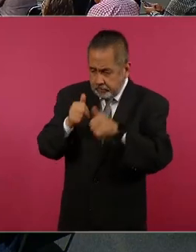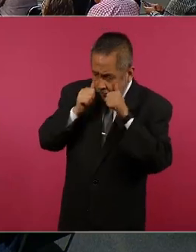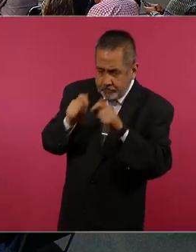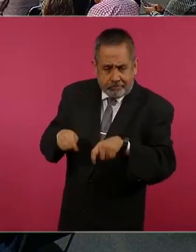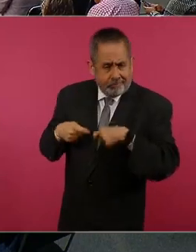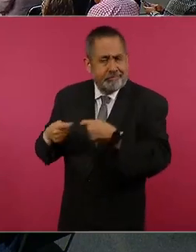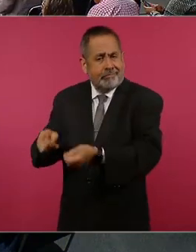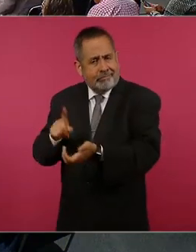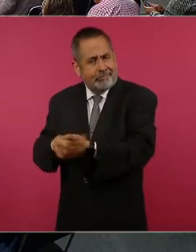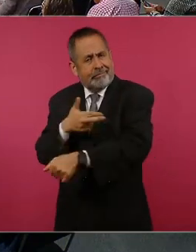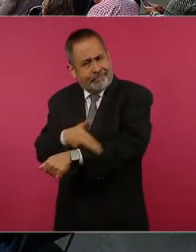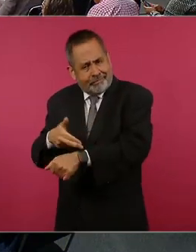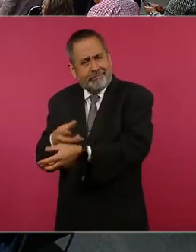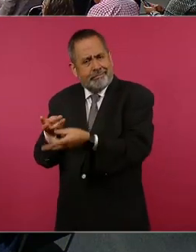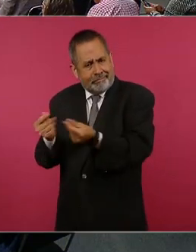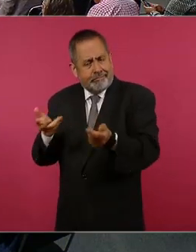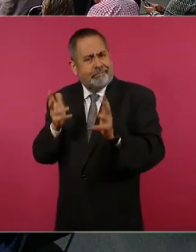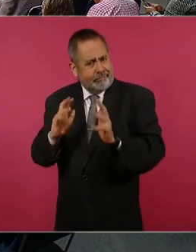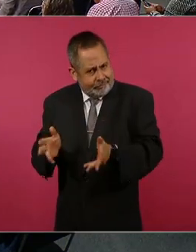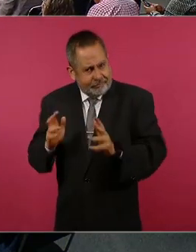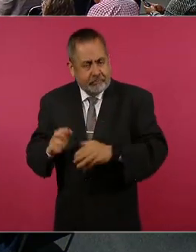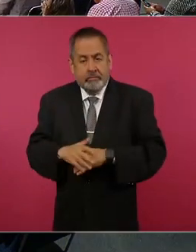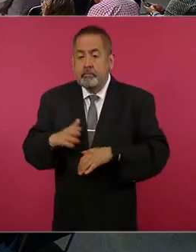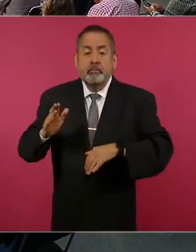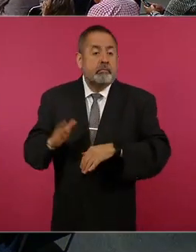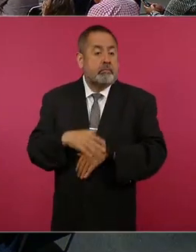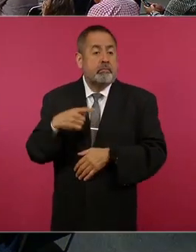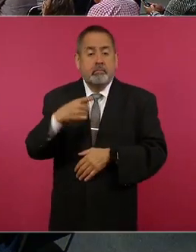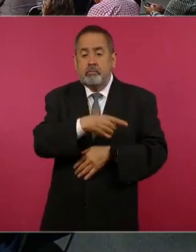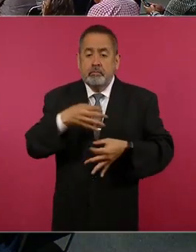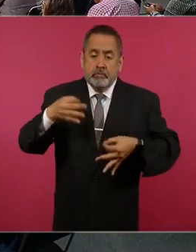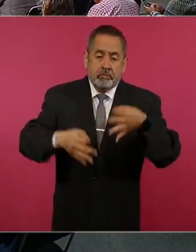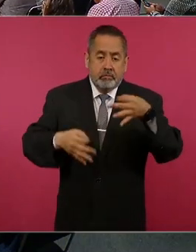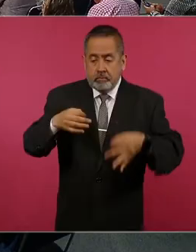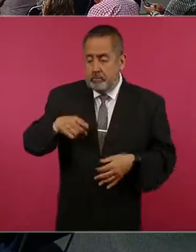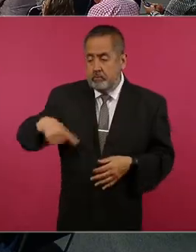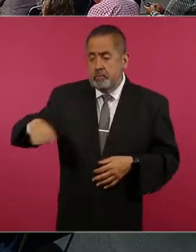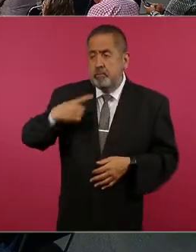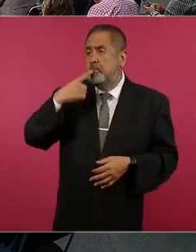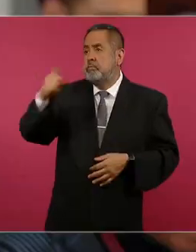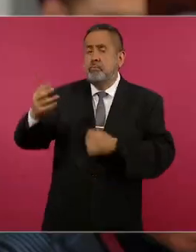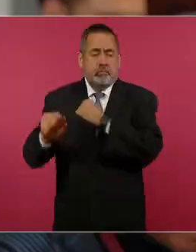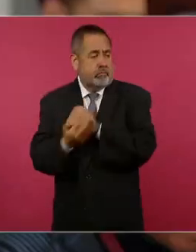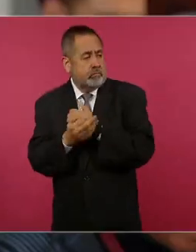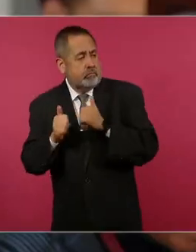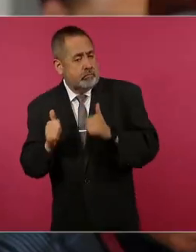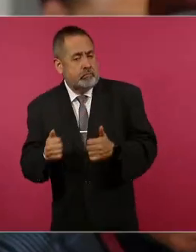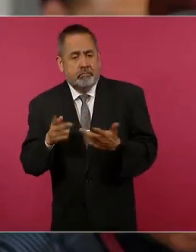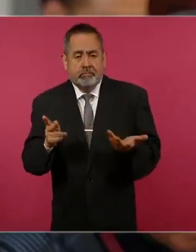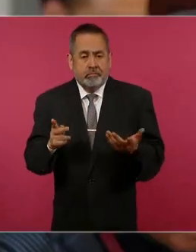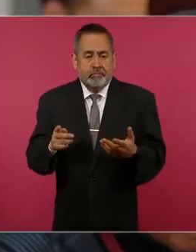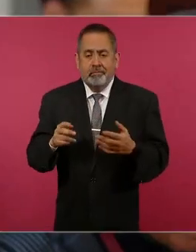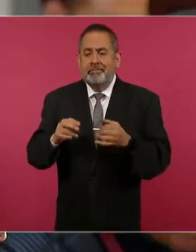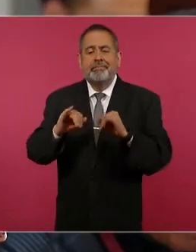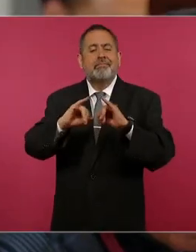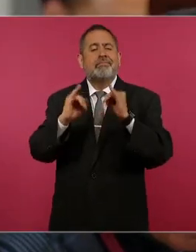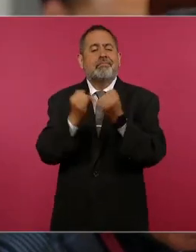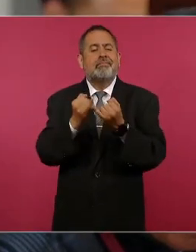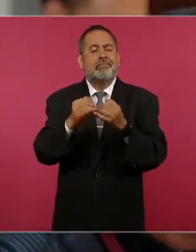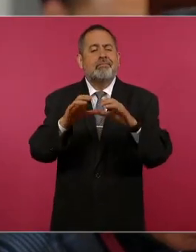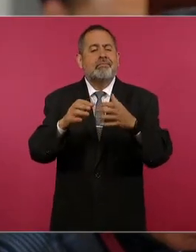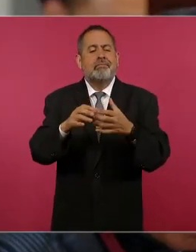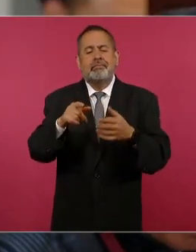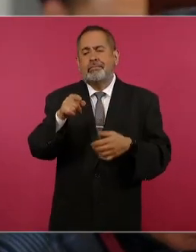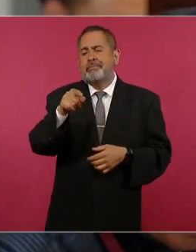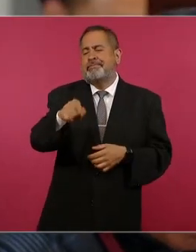estos casos, porque en la parte judicial sí se han amparado y todo, pero en las juntas locales de sus estados,